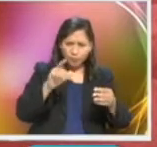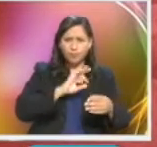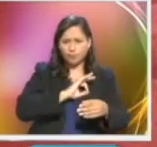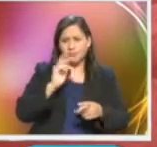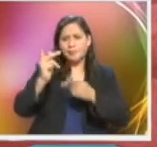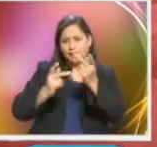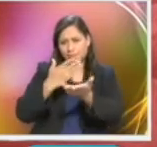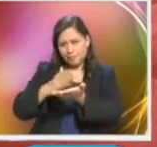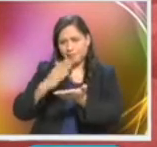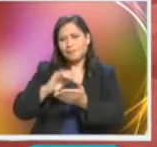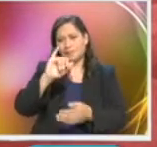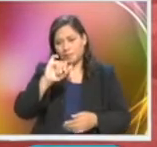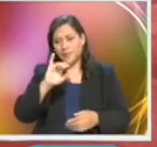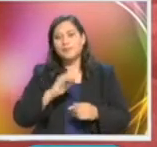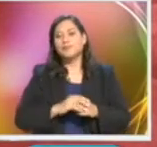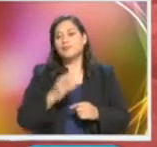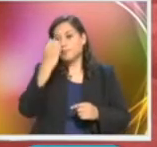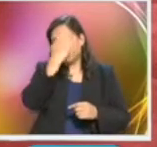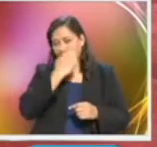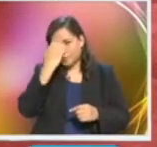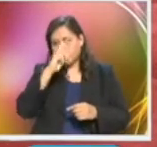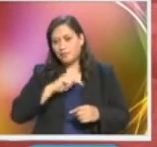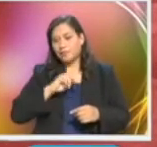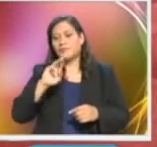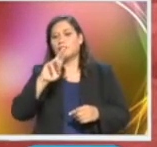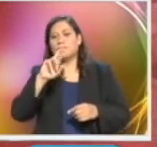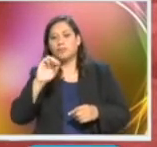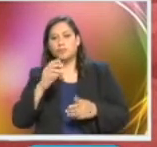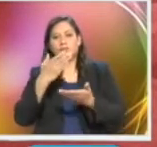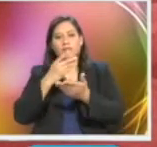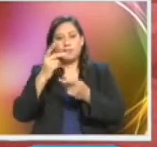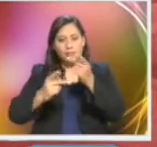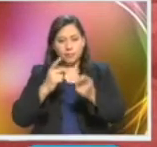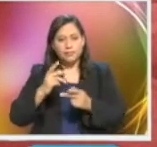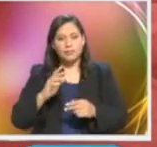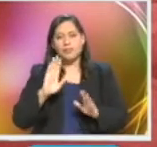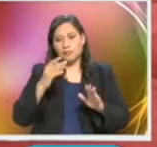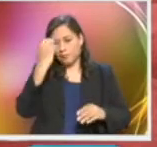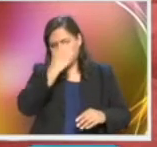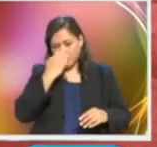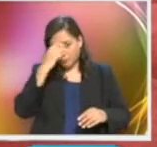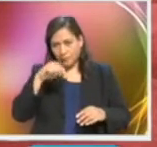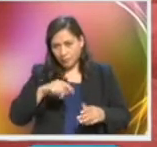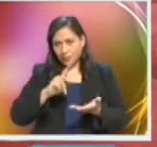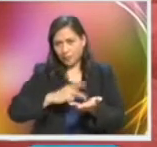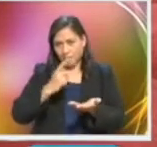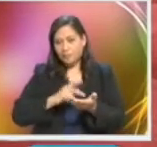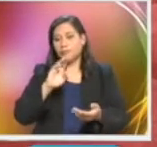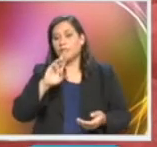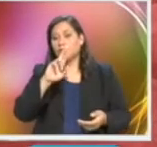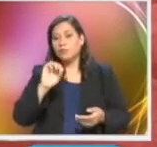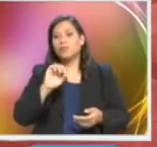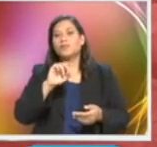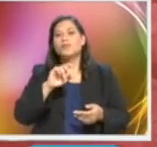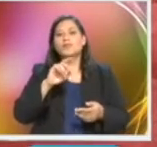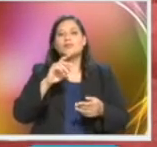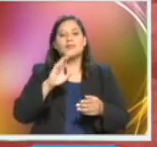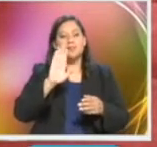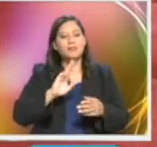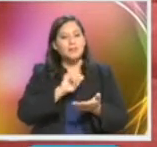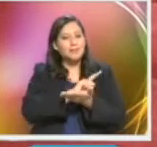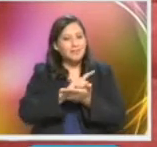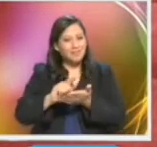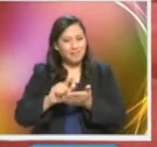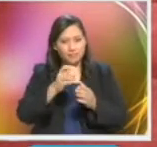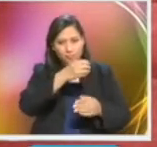de crédito o no, ¿no? Obviamente van a evaluar tu buró de crédito, ya hemos hablado algunas veces aquí en este programa del buró de crédito que tiene que estar limpio también, ¿no?